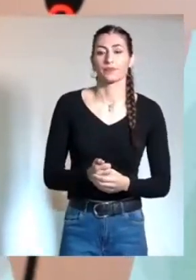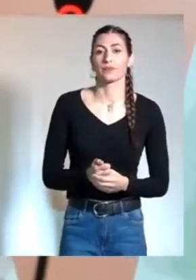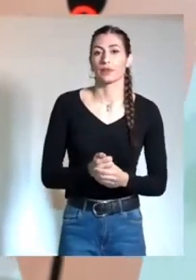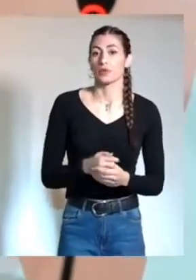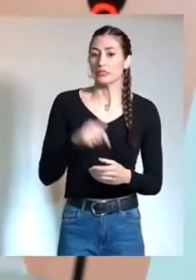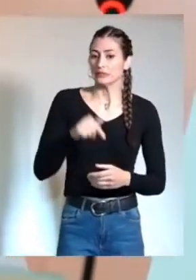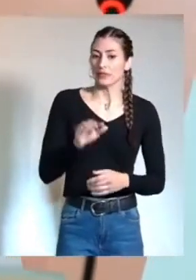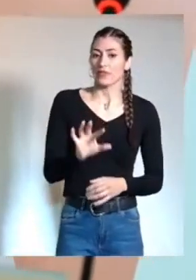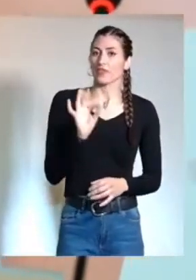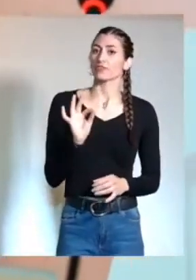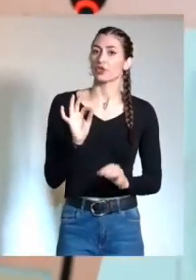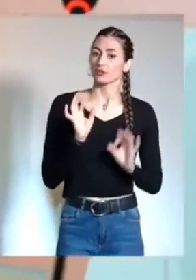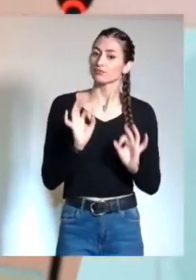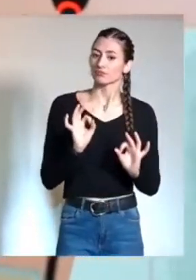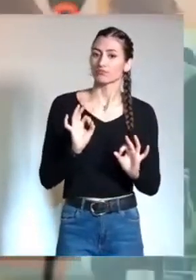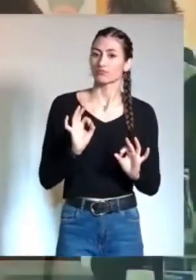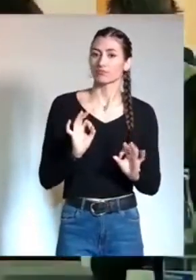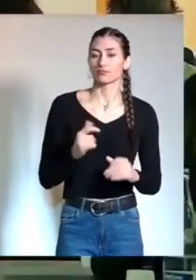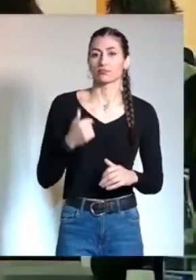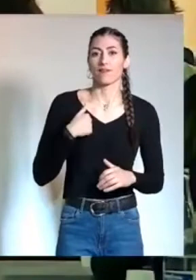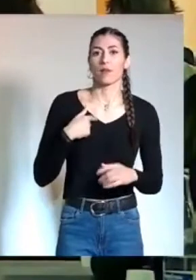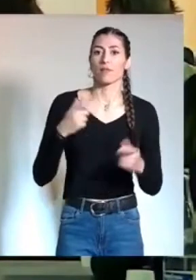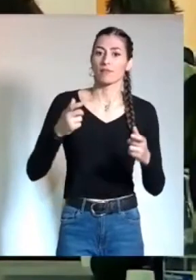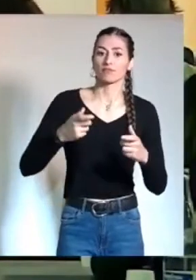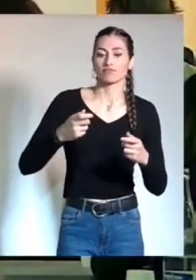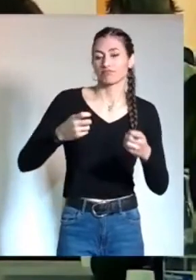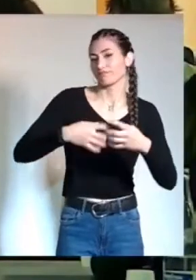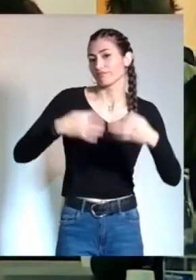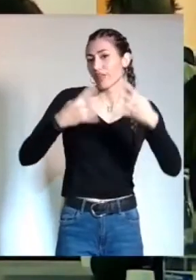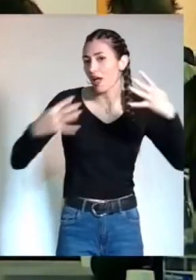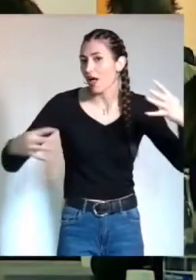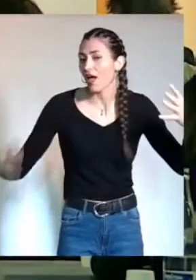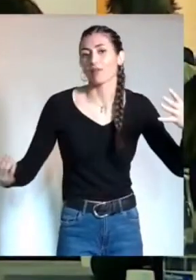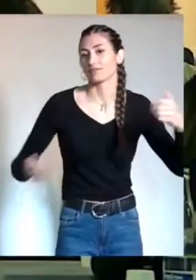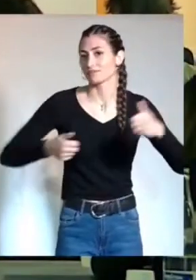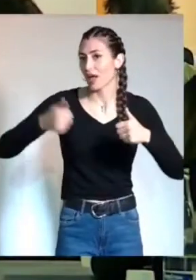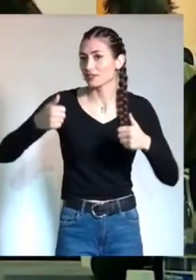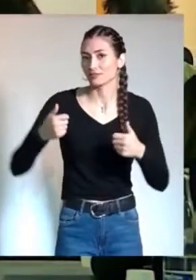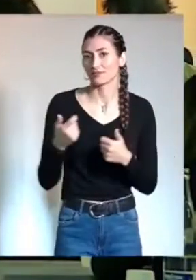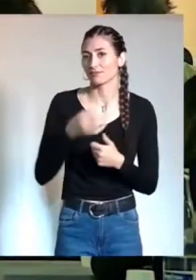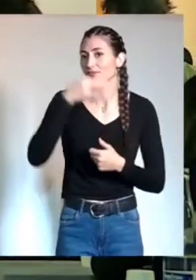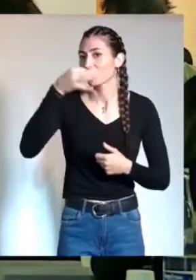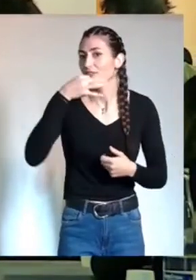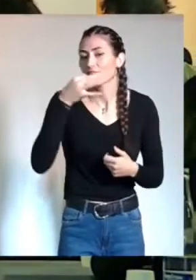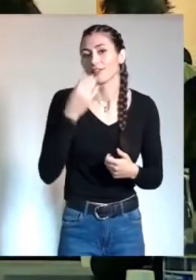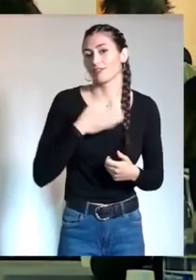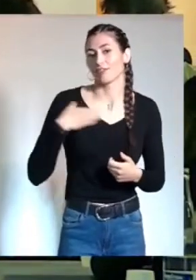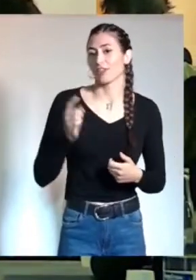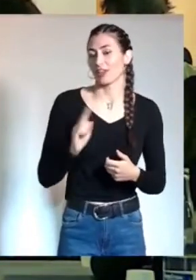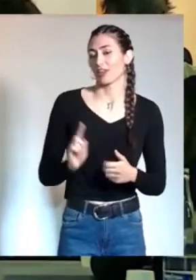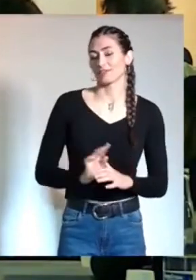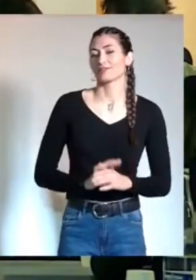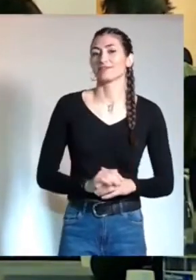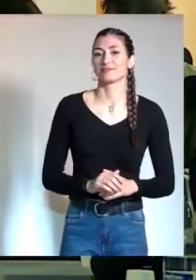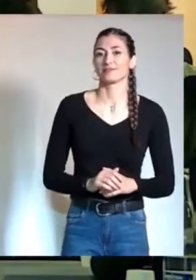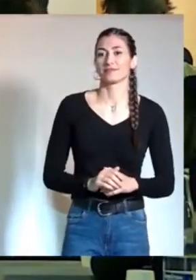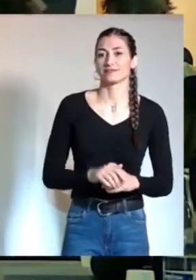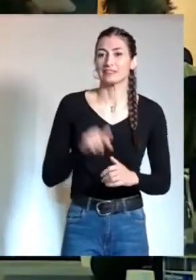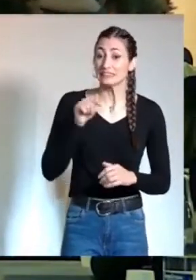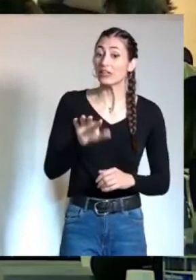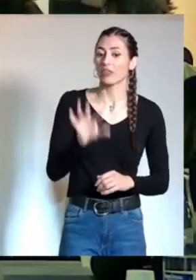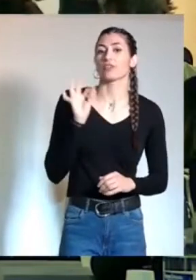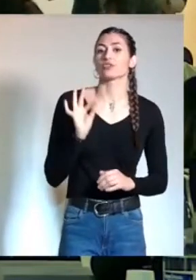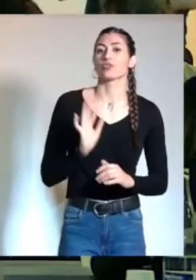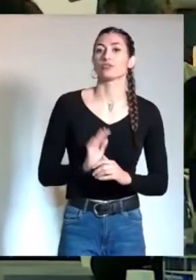que tomar. No quiero extenderme más para no, porque si sigo hablando puedo ponerme en una posición de uno de los dos. Esa sería la decisión que se va a